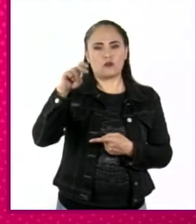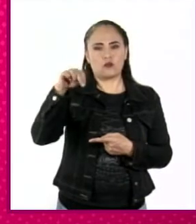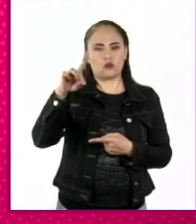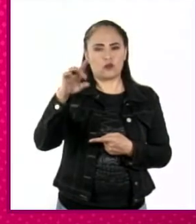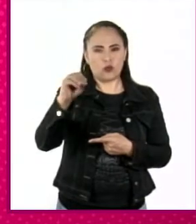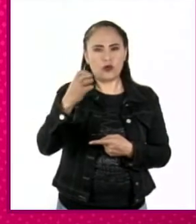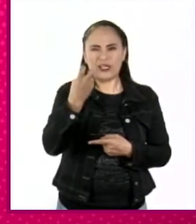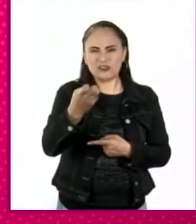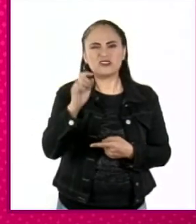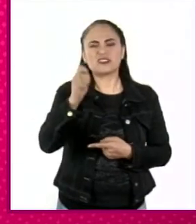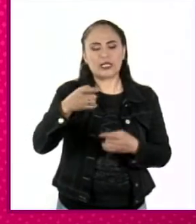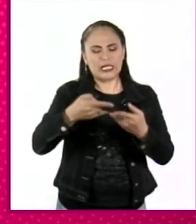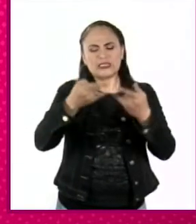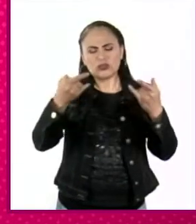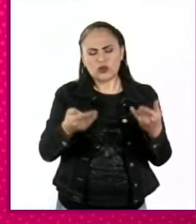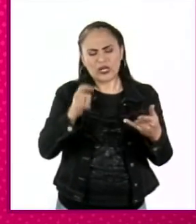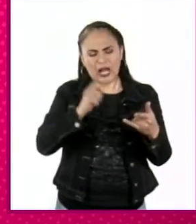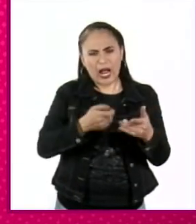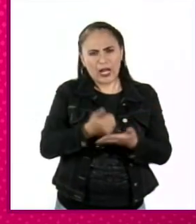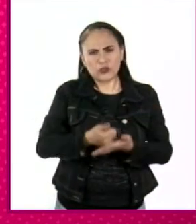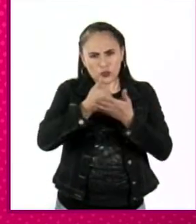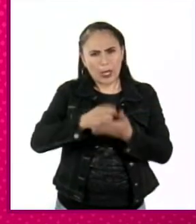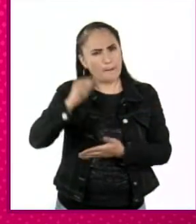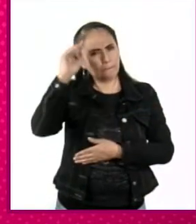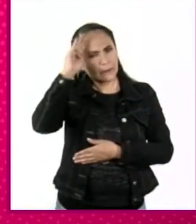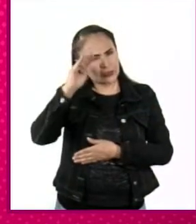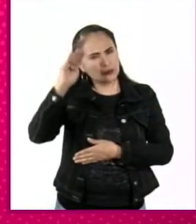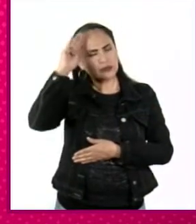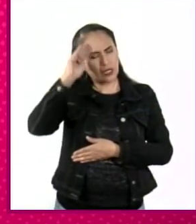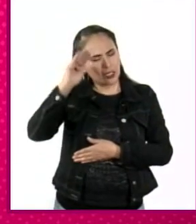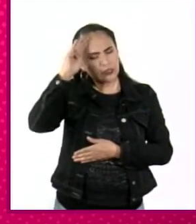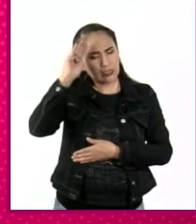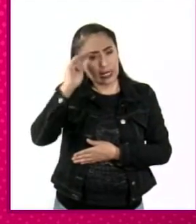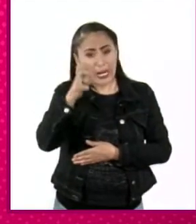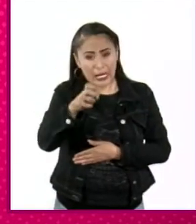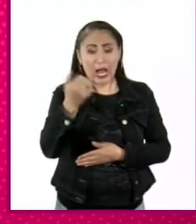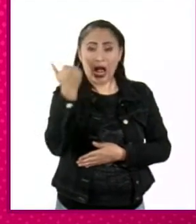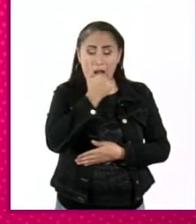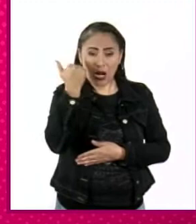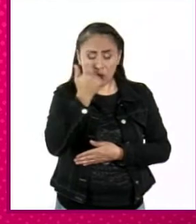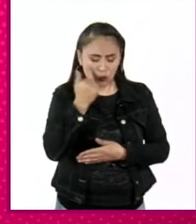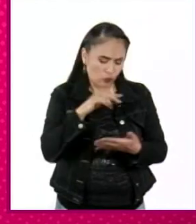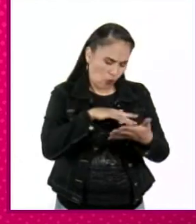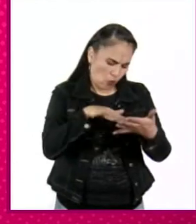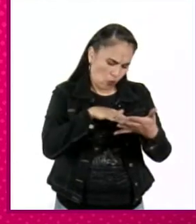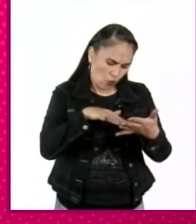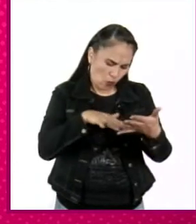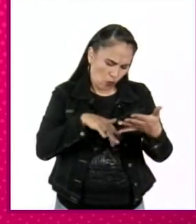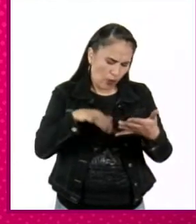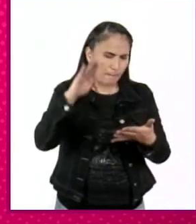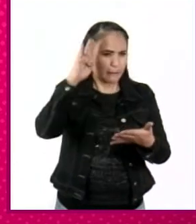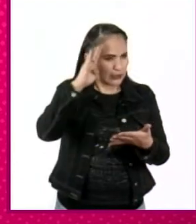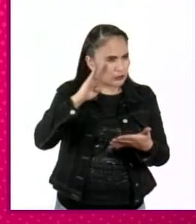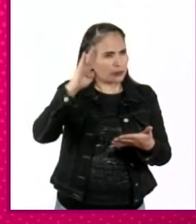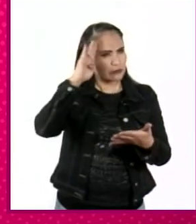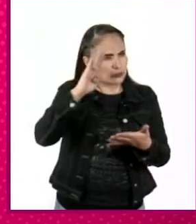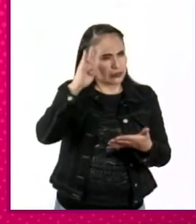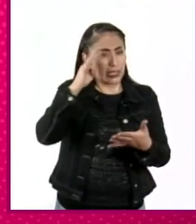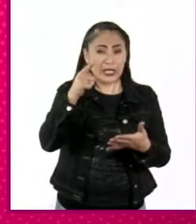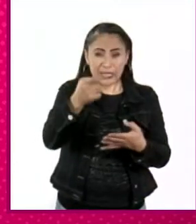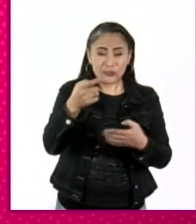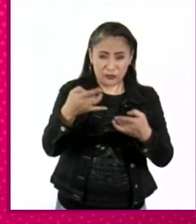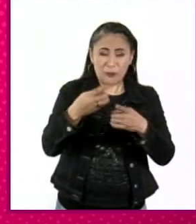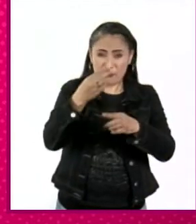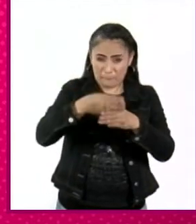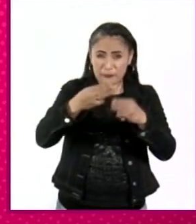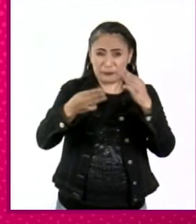es reflexión. En la medida en que el alumno pueda reflexionar y que además la enseñanza de la